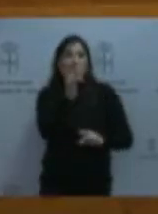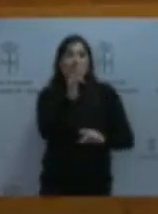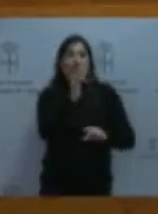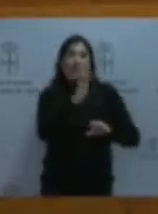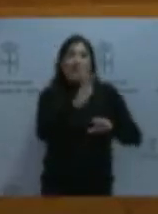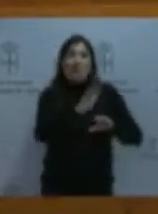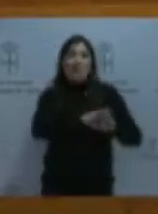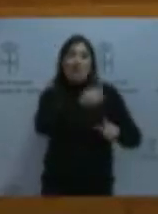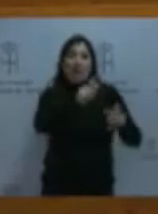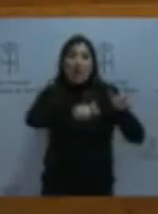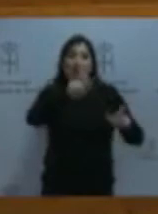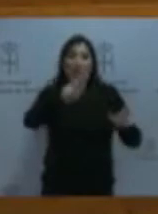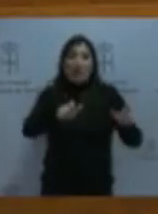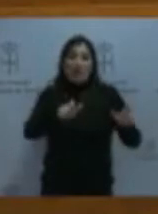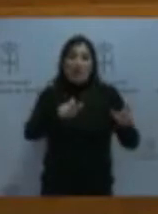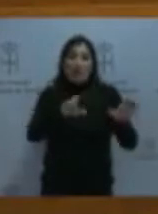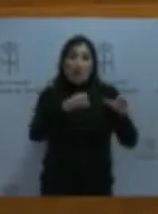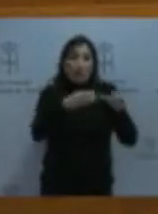pues tendría un pase.